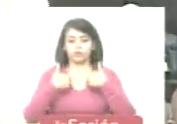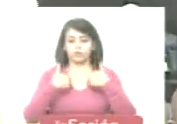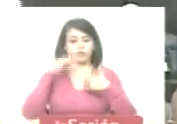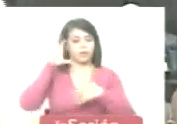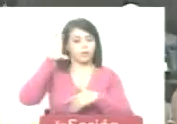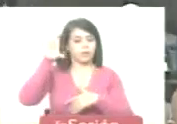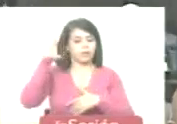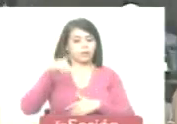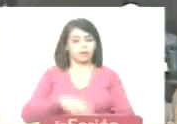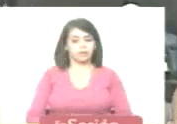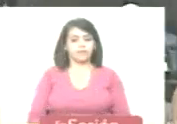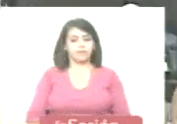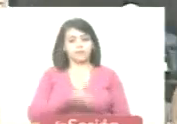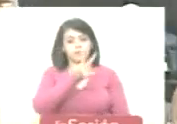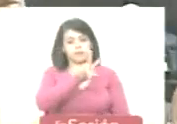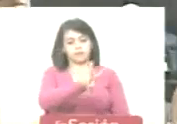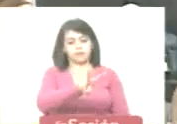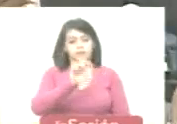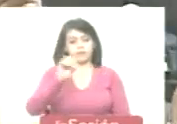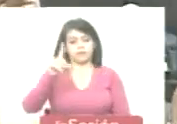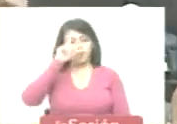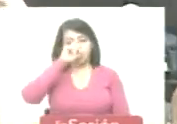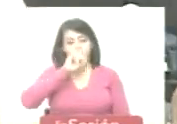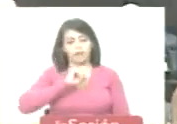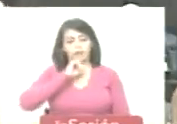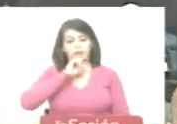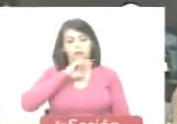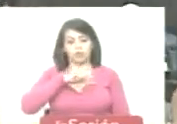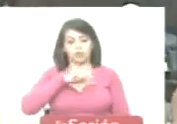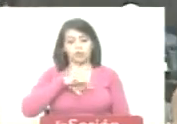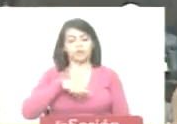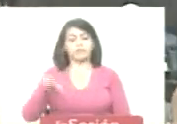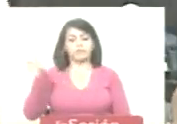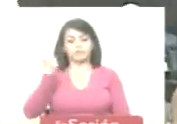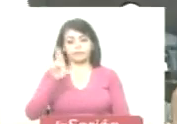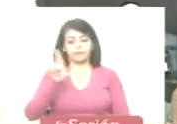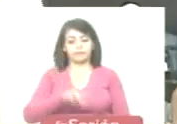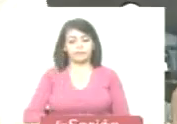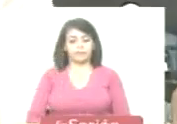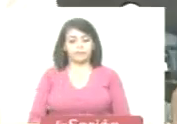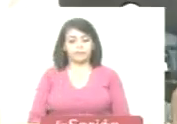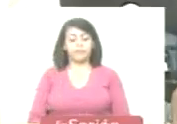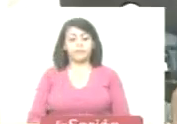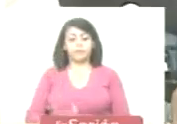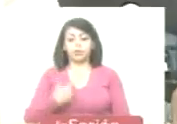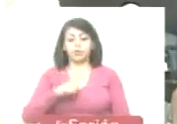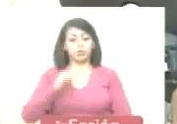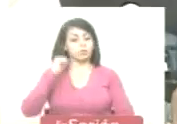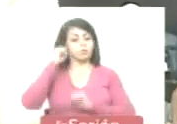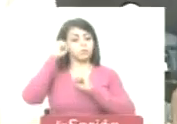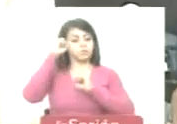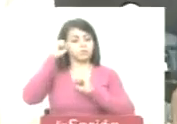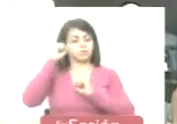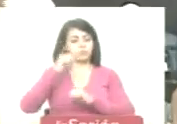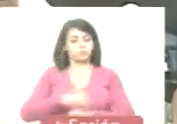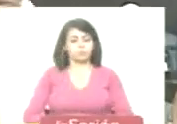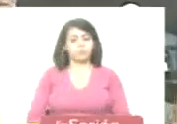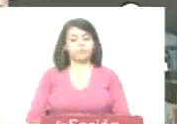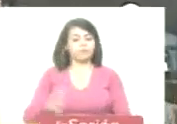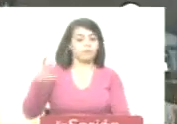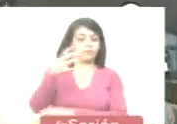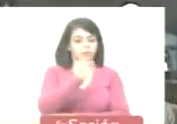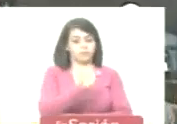patria en 200 años de historia republicana. Y hemos salido airosos. Hemos